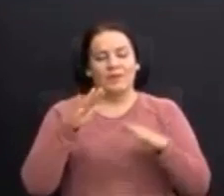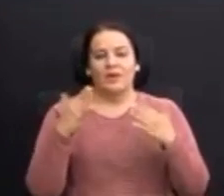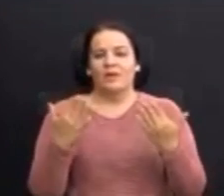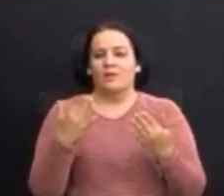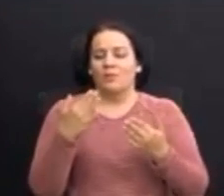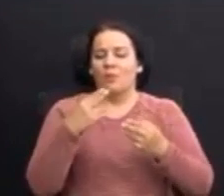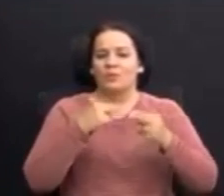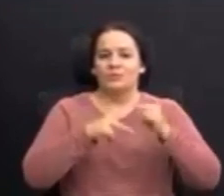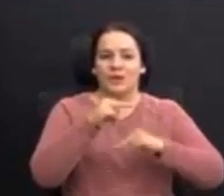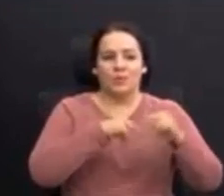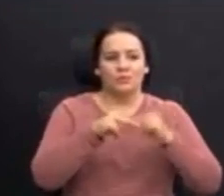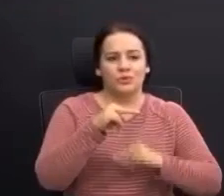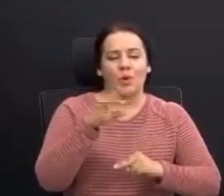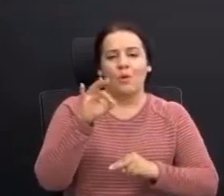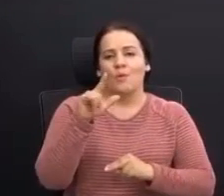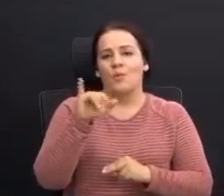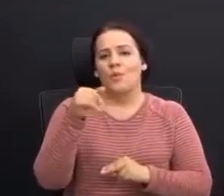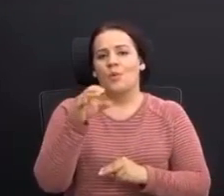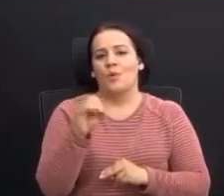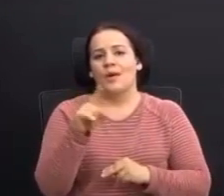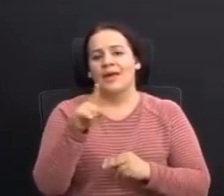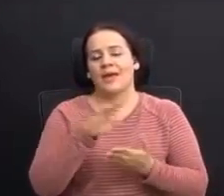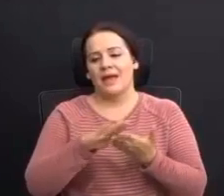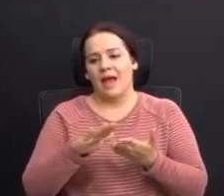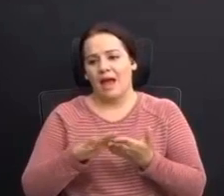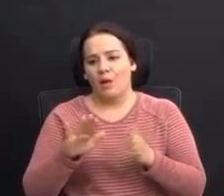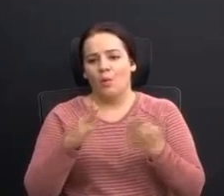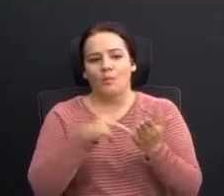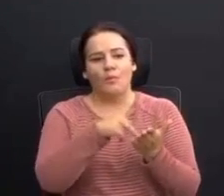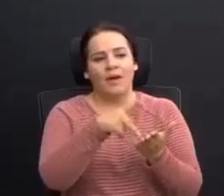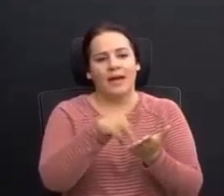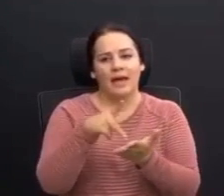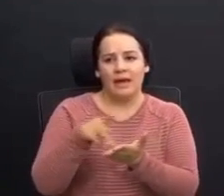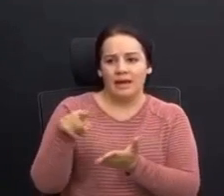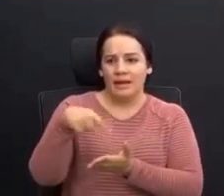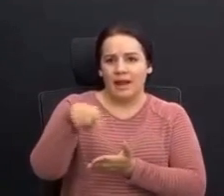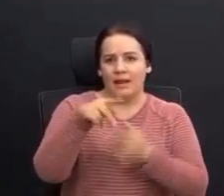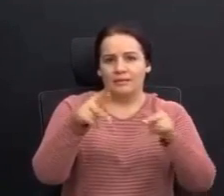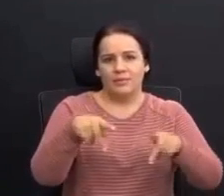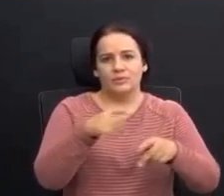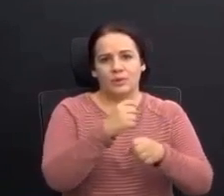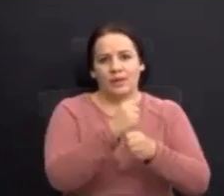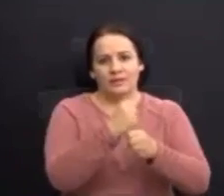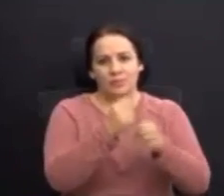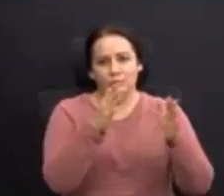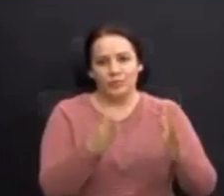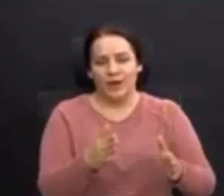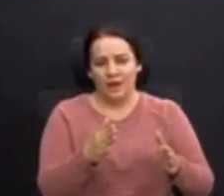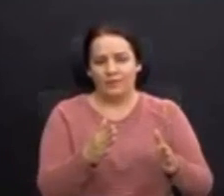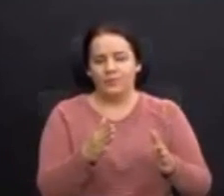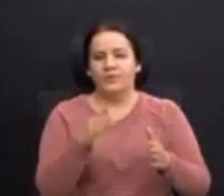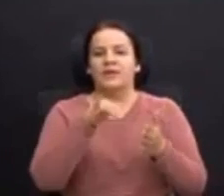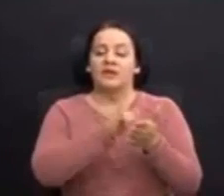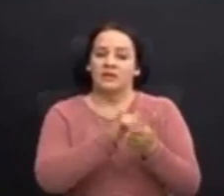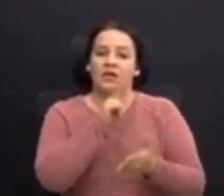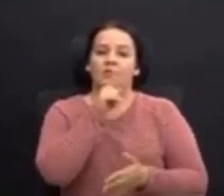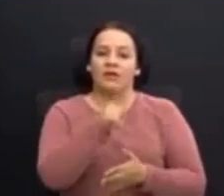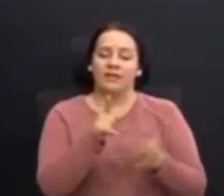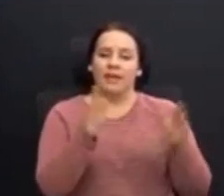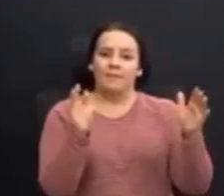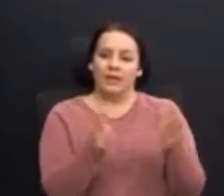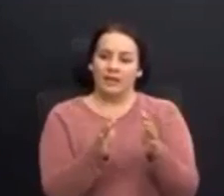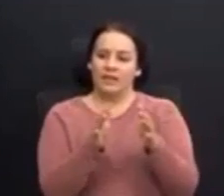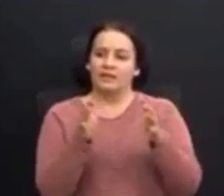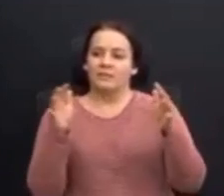caja, no saben lo que es no tener con qué pagar la planilla. Esa es la realidad que viven las pequeñas y las medianas empresas.